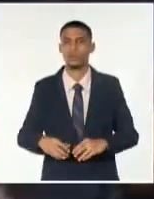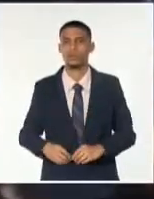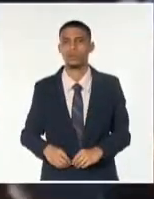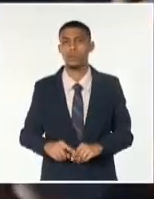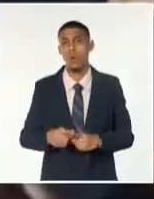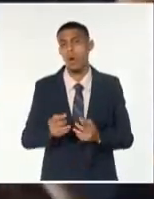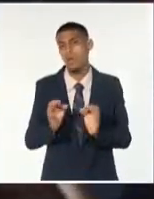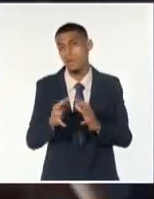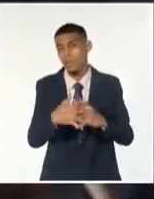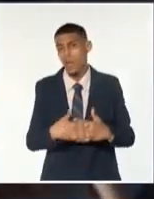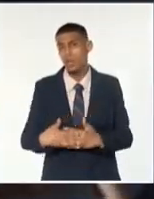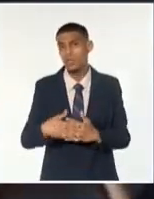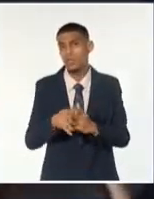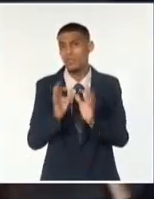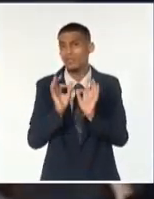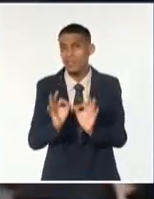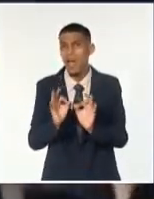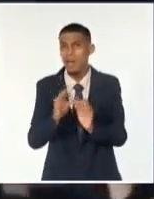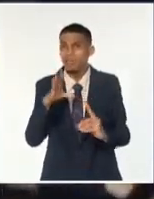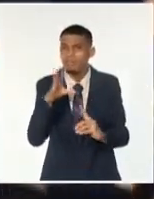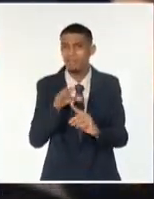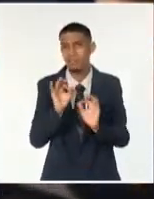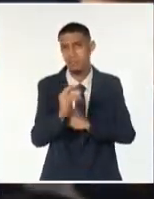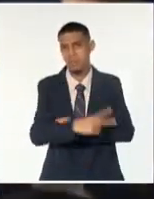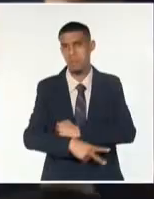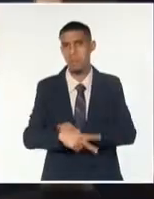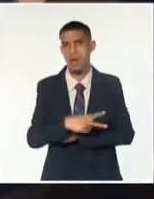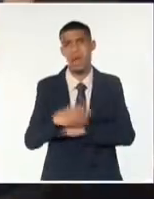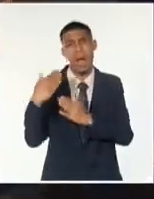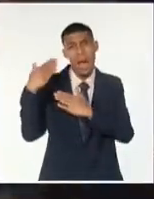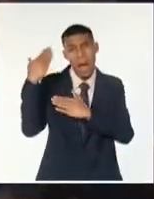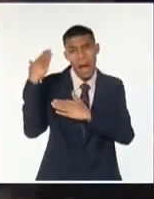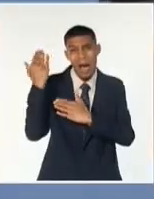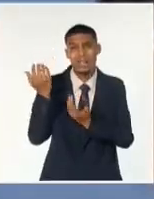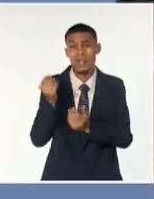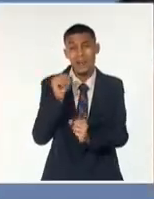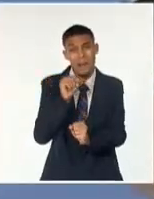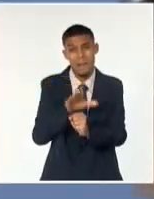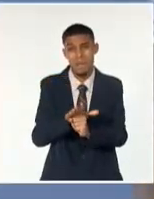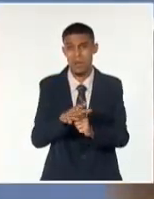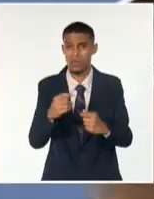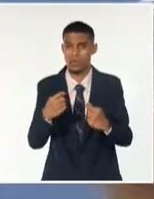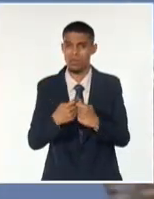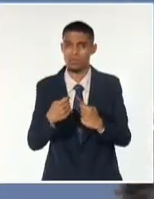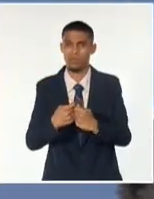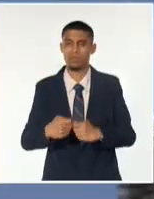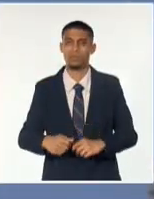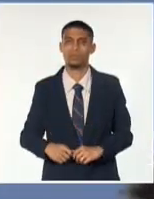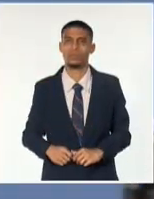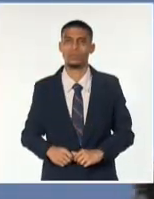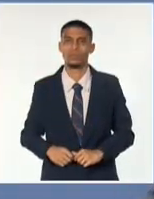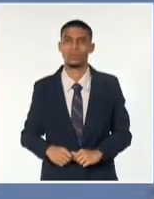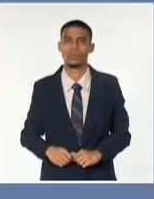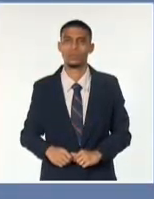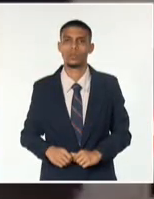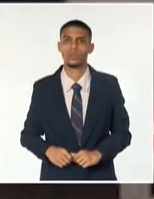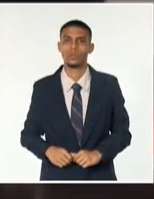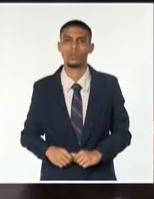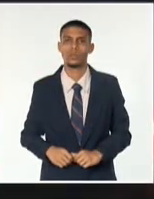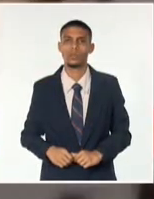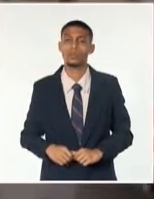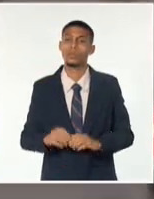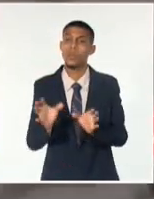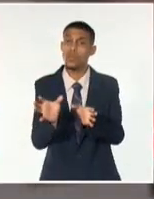inestabilidad y a la violencia que vivía a principios del conflicto. Persistiendo en su crimen, los